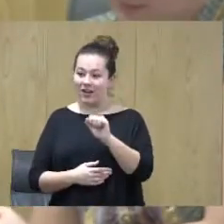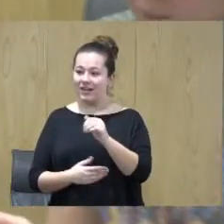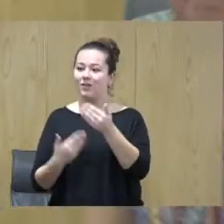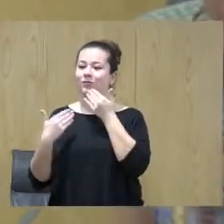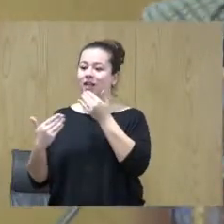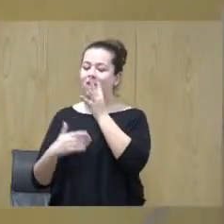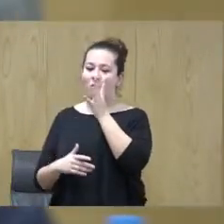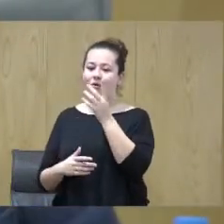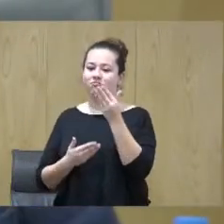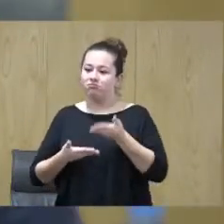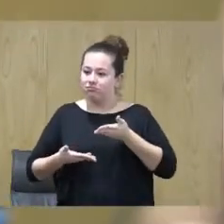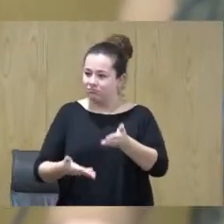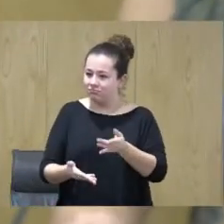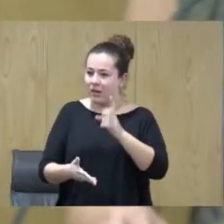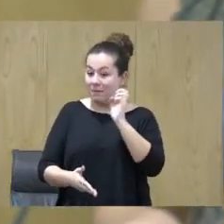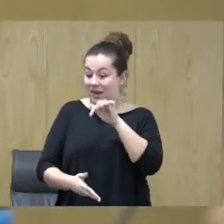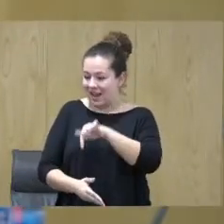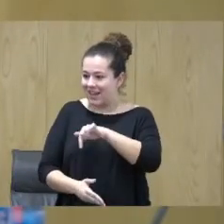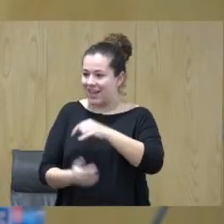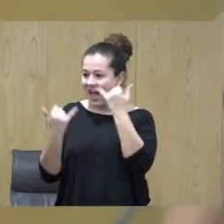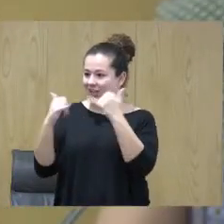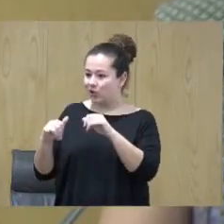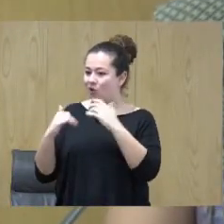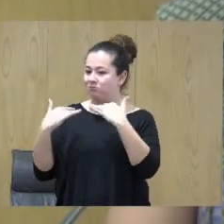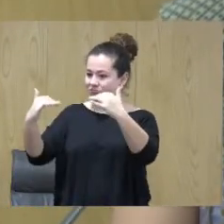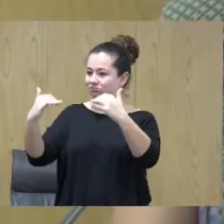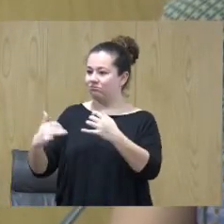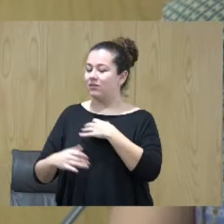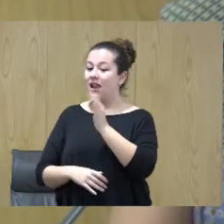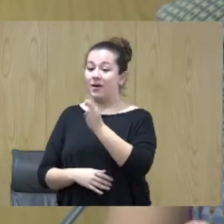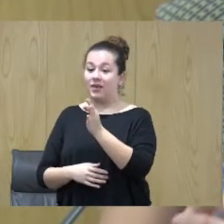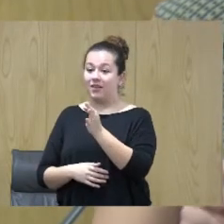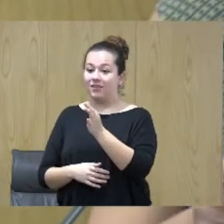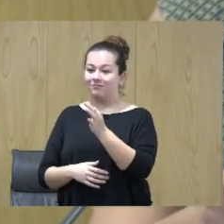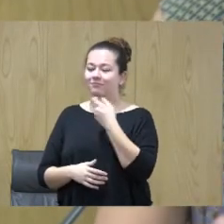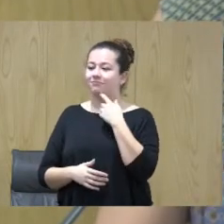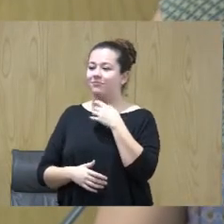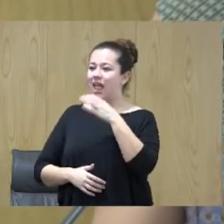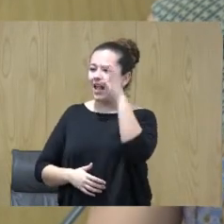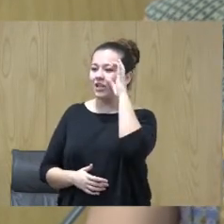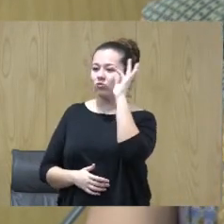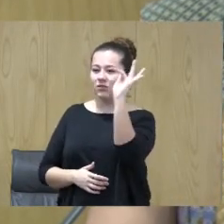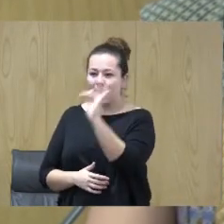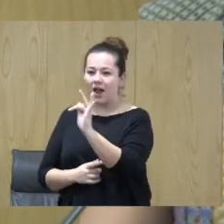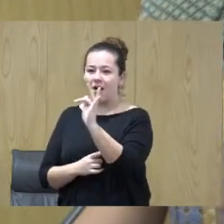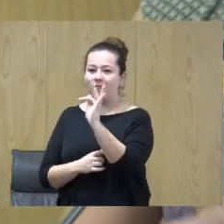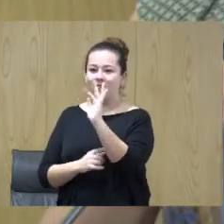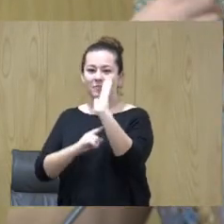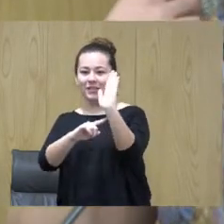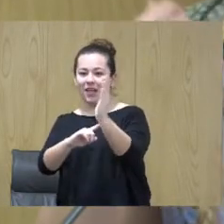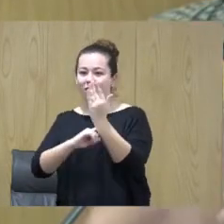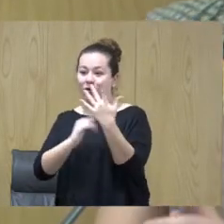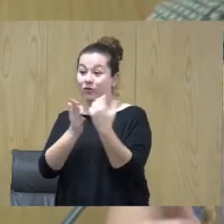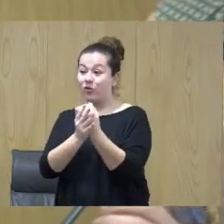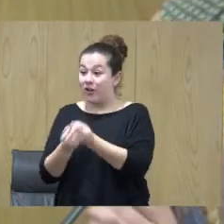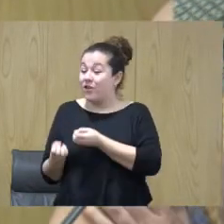gracias por la invitación a venir aquí a este acto. La verdad es que escuchar la presentación del informe